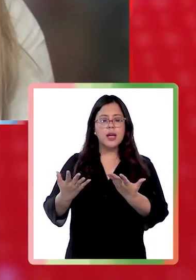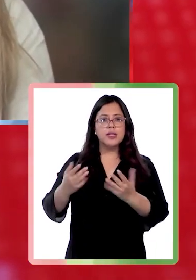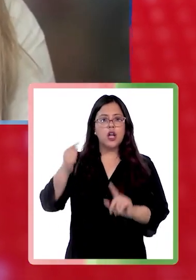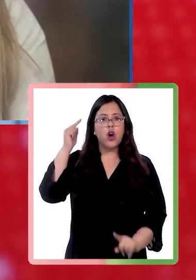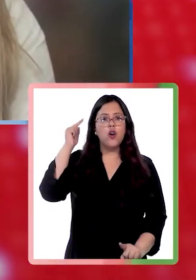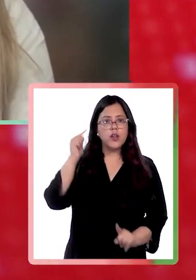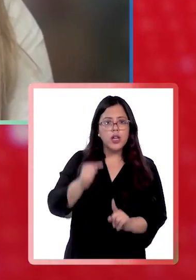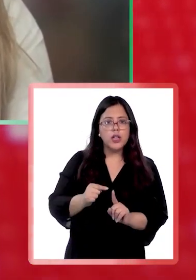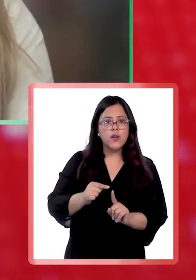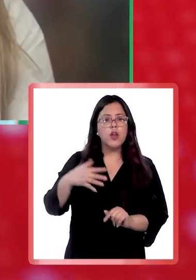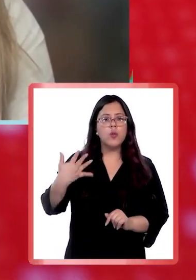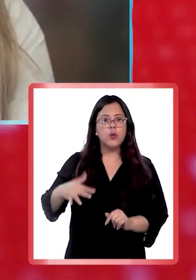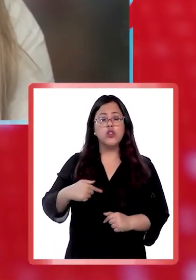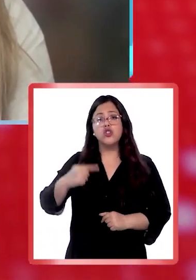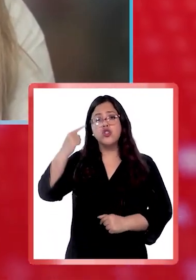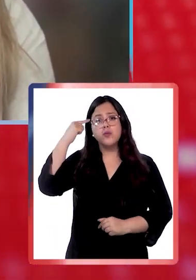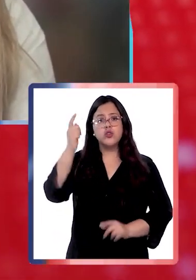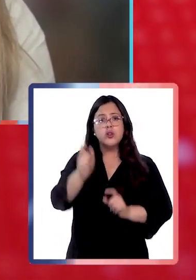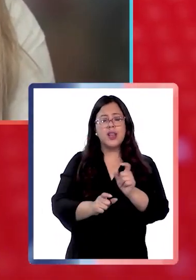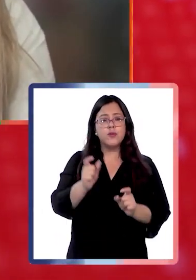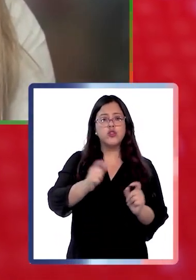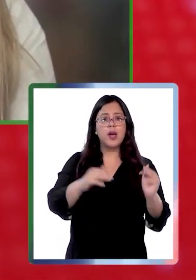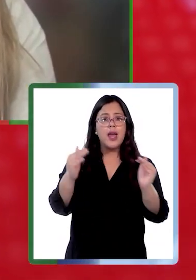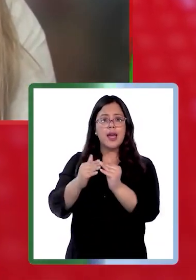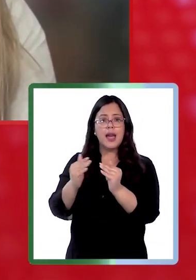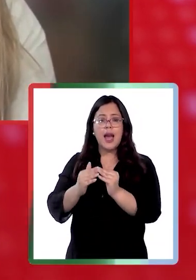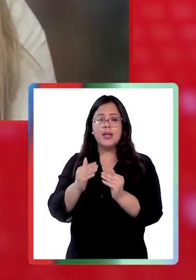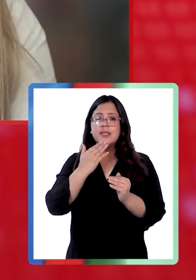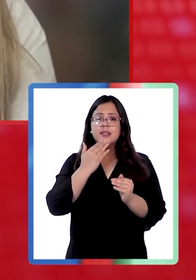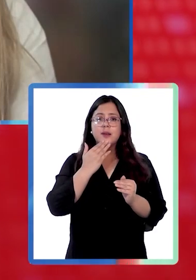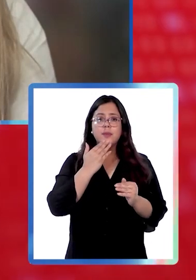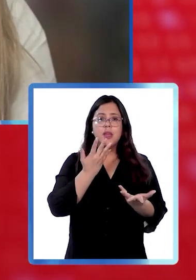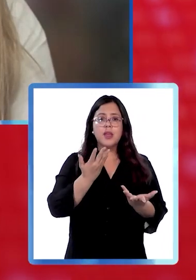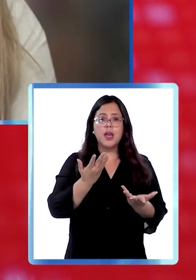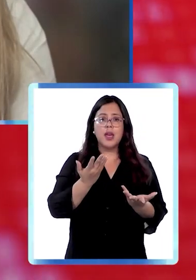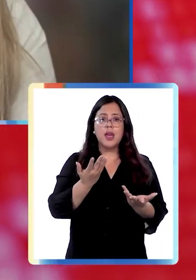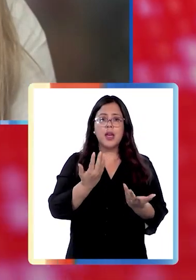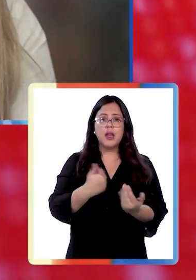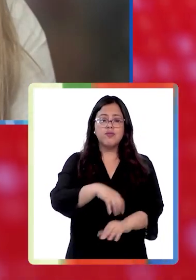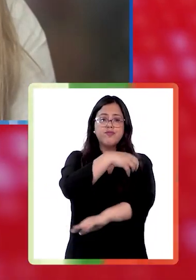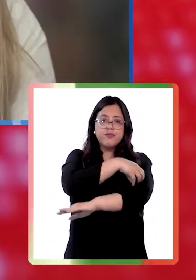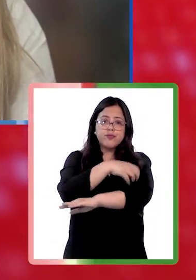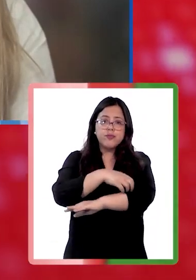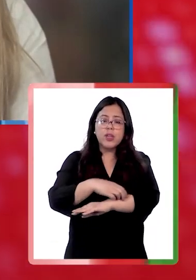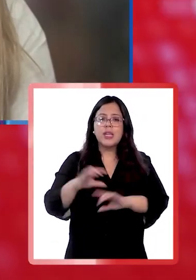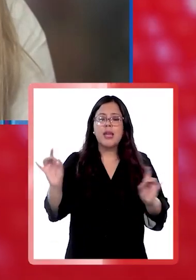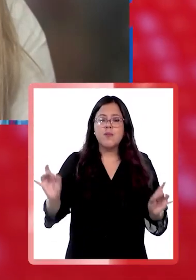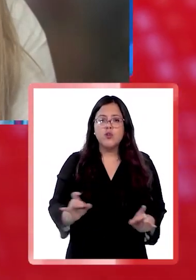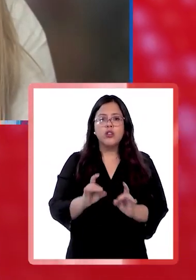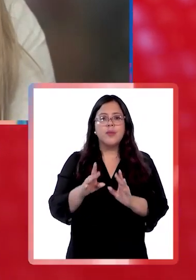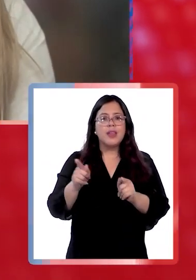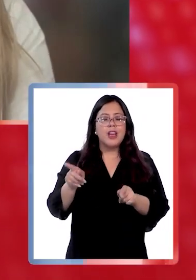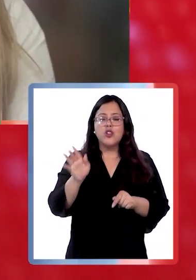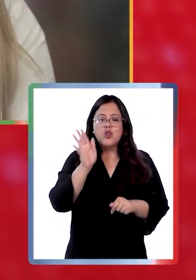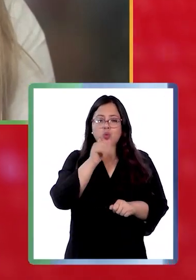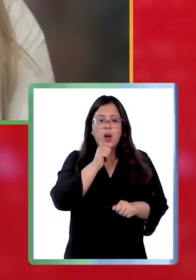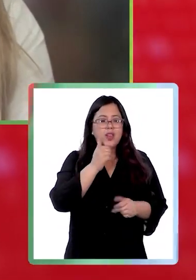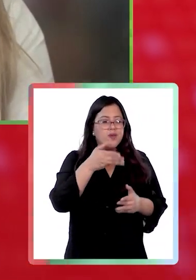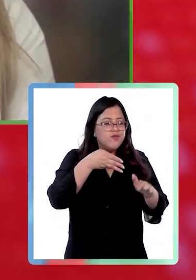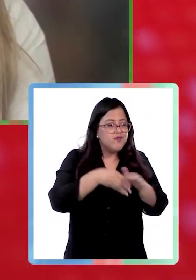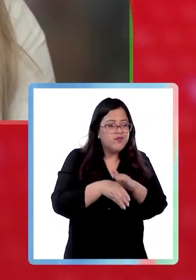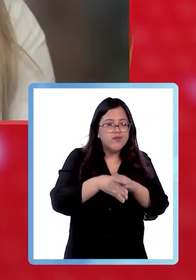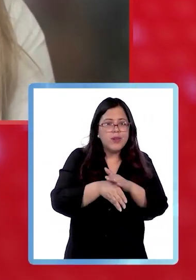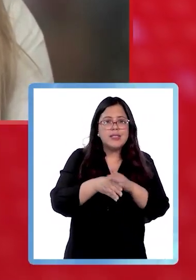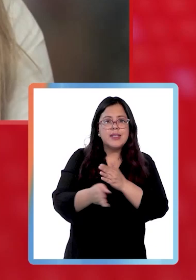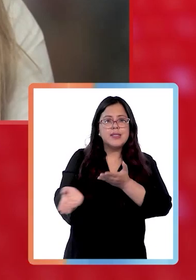de las principales prioridades, sobre todo, no sé, yo pienso en la gente en sus casas, el carácter regional de nuestro medio, que quizás no tienen